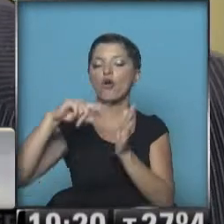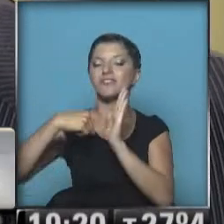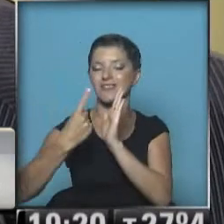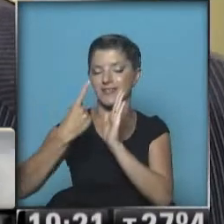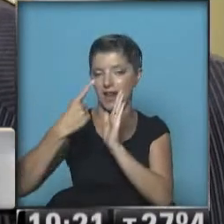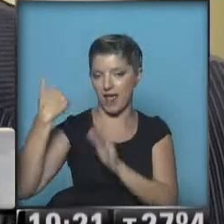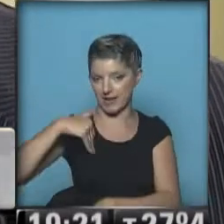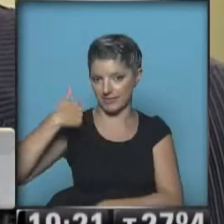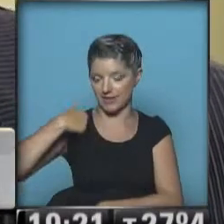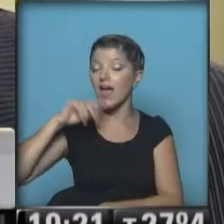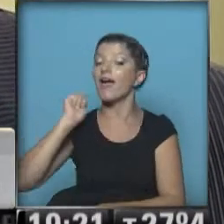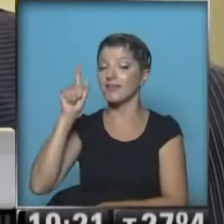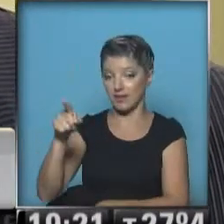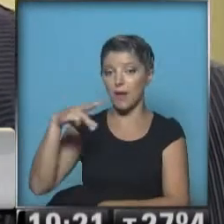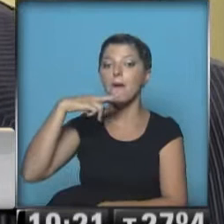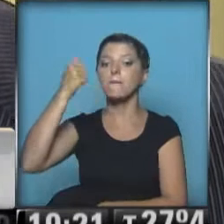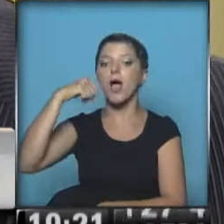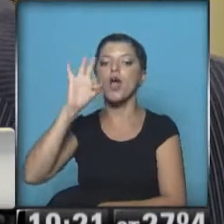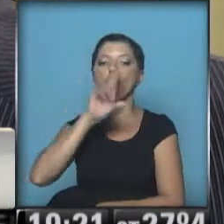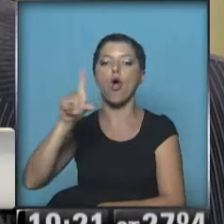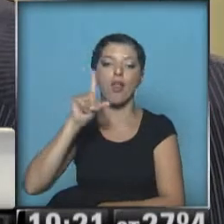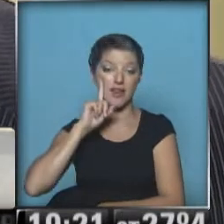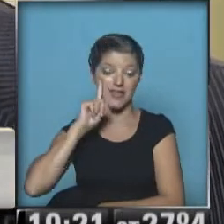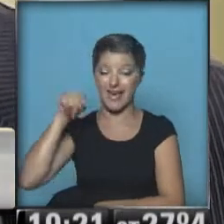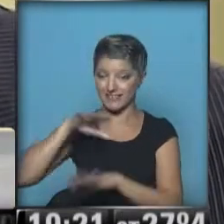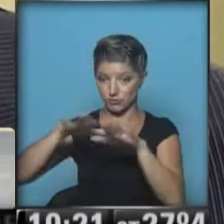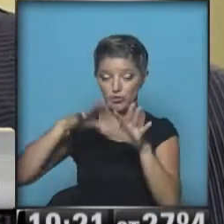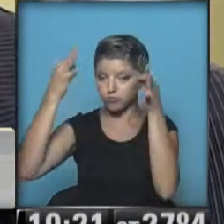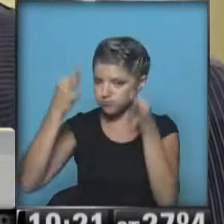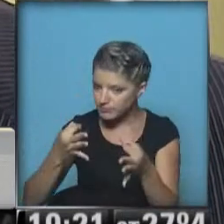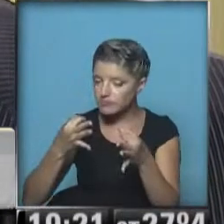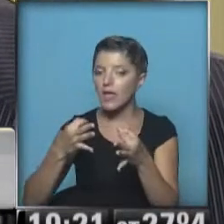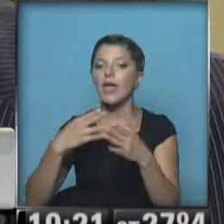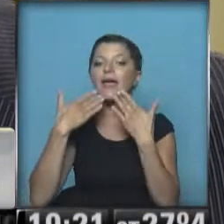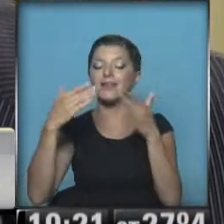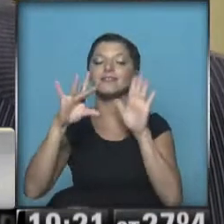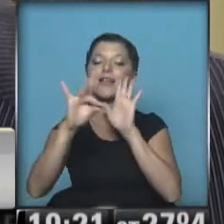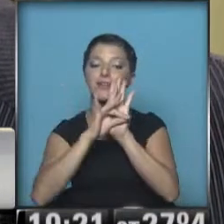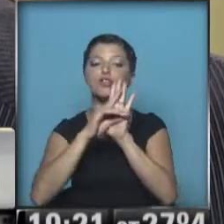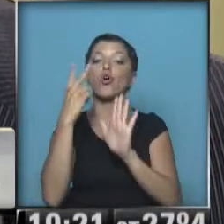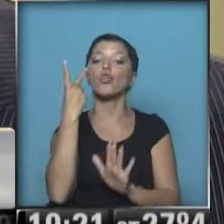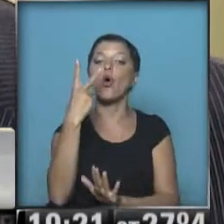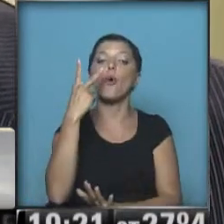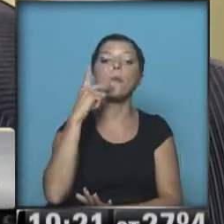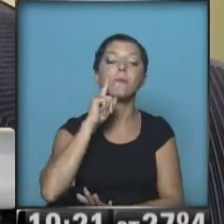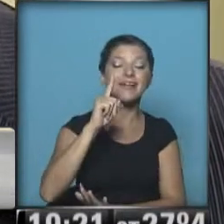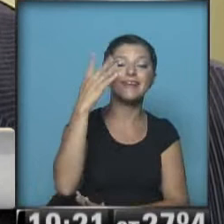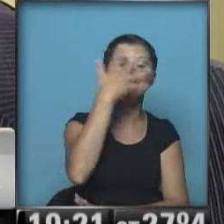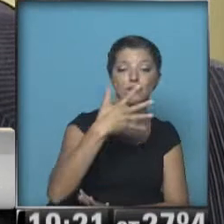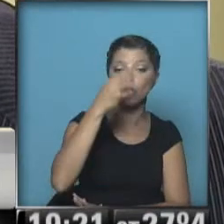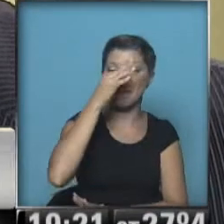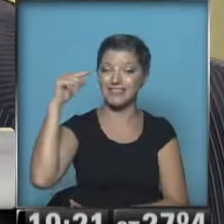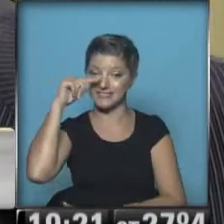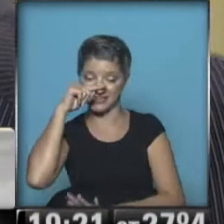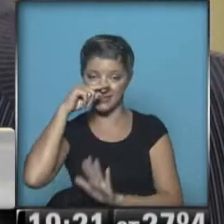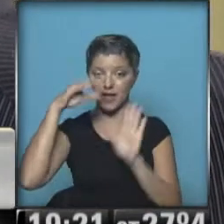República Argentina. Estamos hablando de Alejandro Vanoli. La medida se concretó a través del decreto 2527 que se publicó